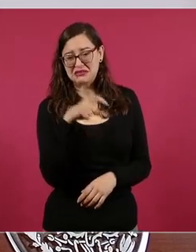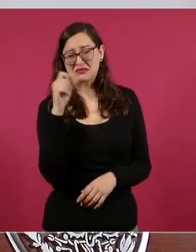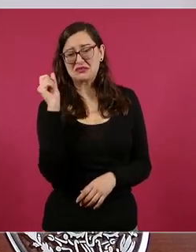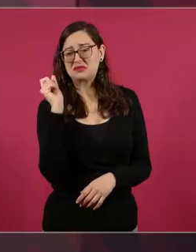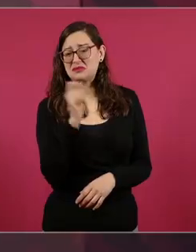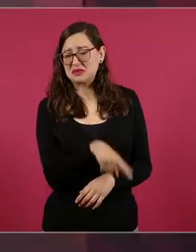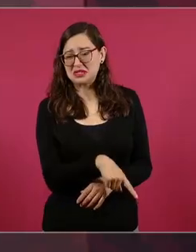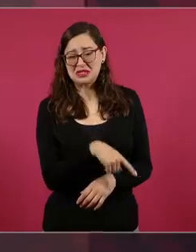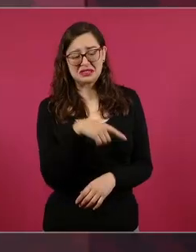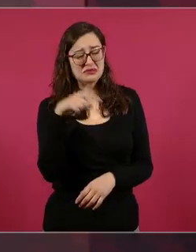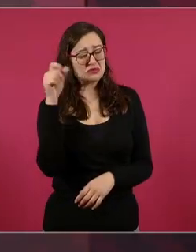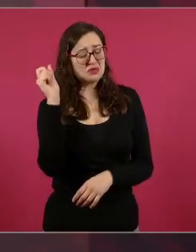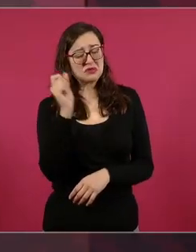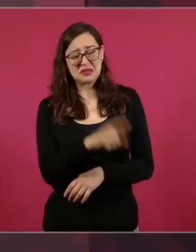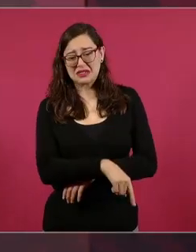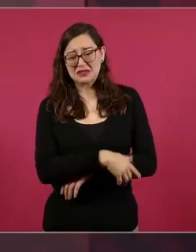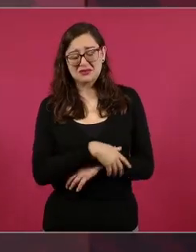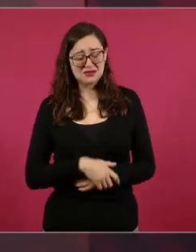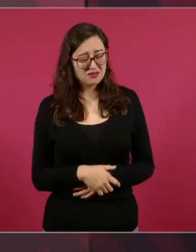rutinario,